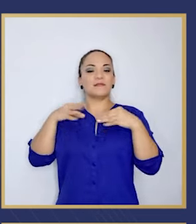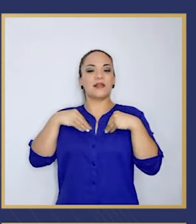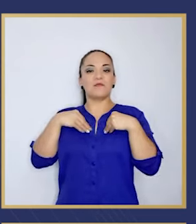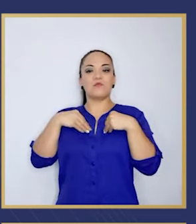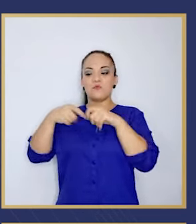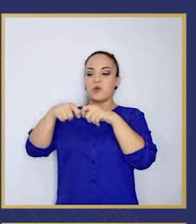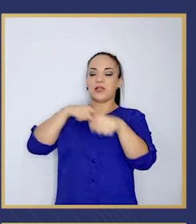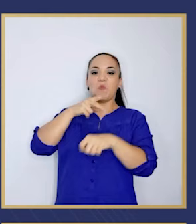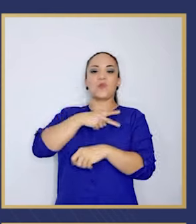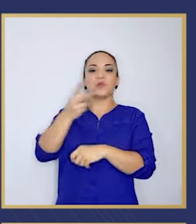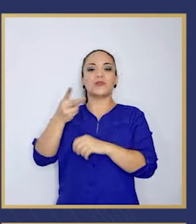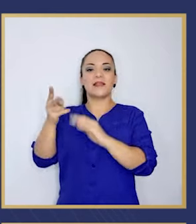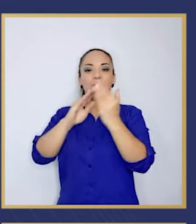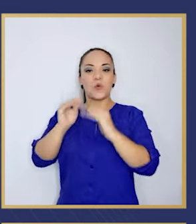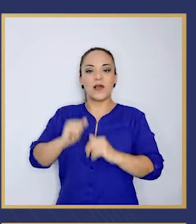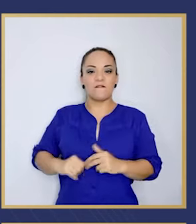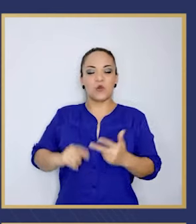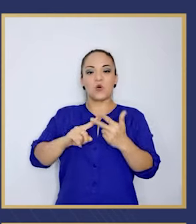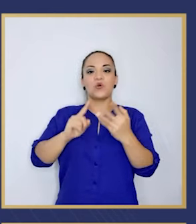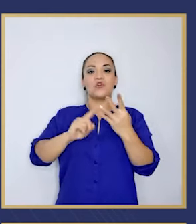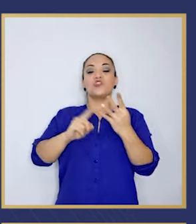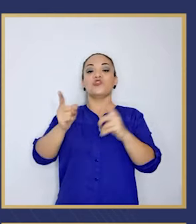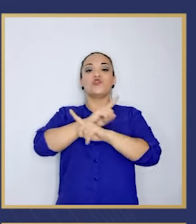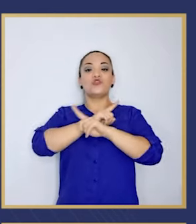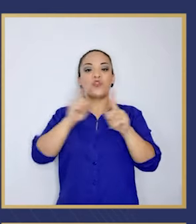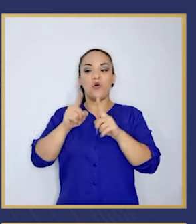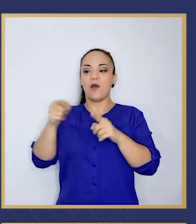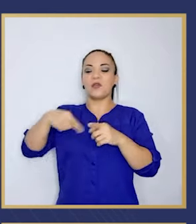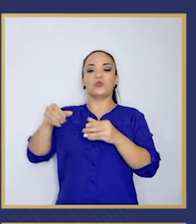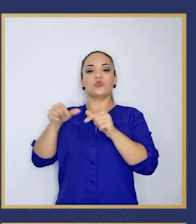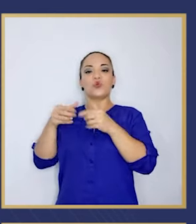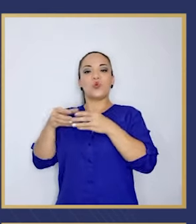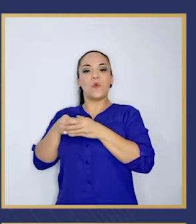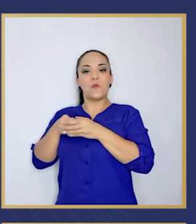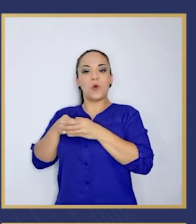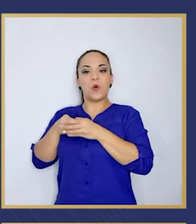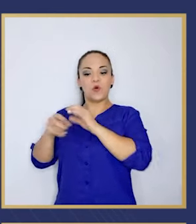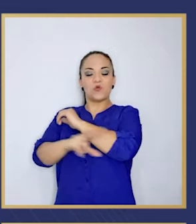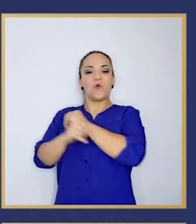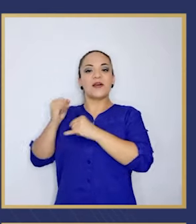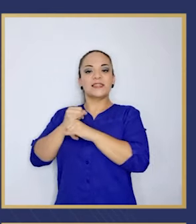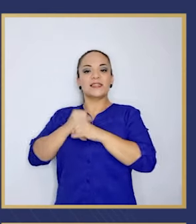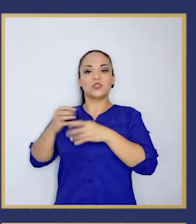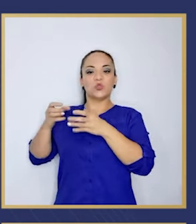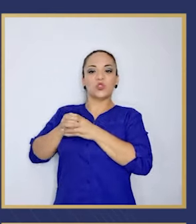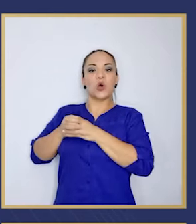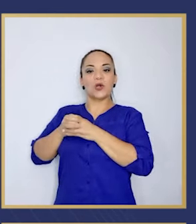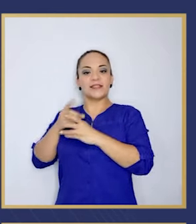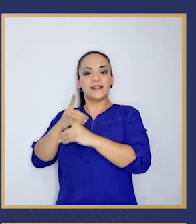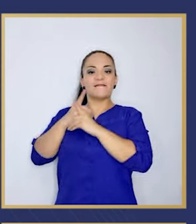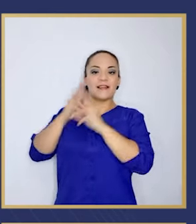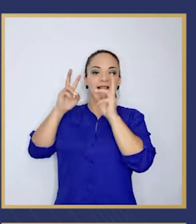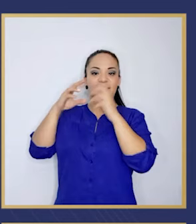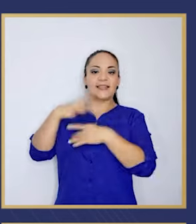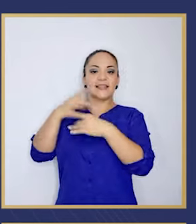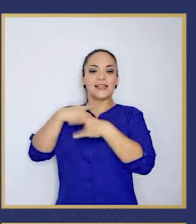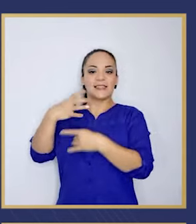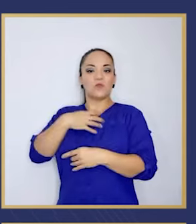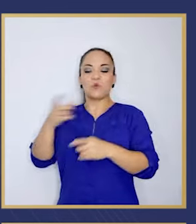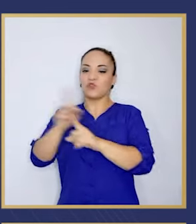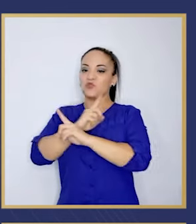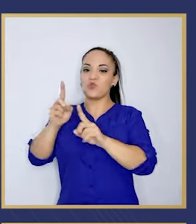la voluntad, y no a esconderse detrás de instituciones capturadas por intereses